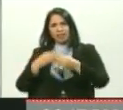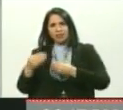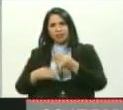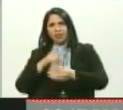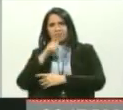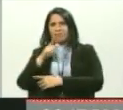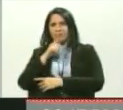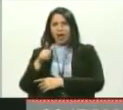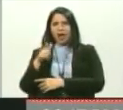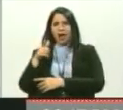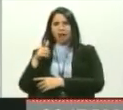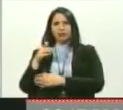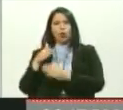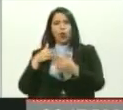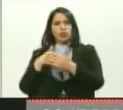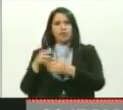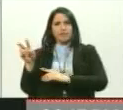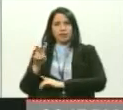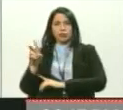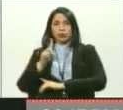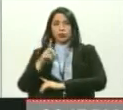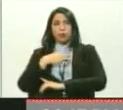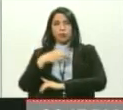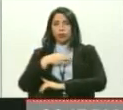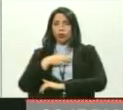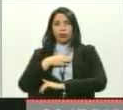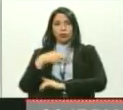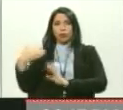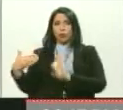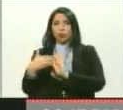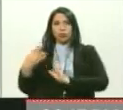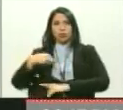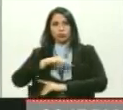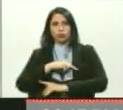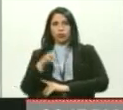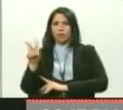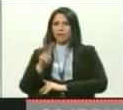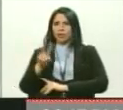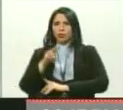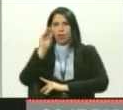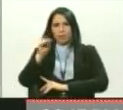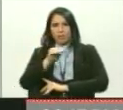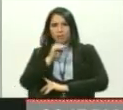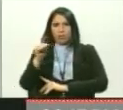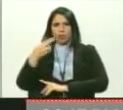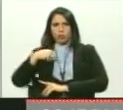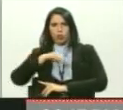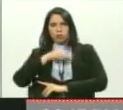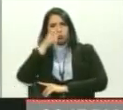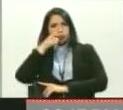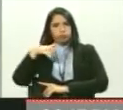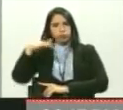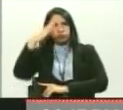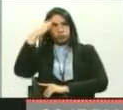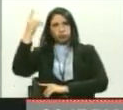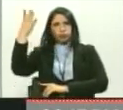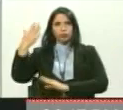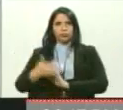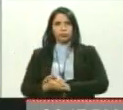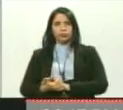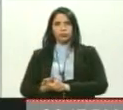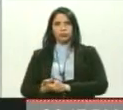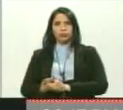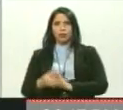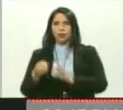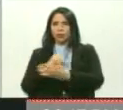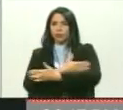sobre Venezuela, pero no han podido ni podrán. Venezuela está bendita por nuestro Dios. Venezuela está cubierta con la